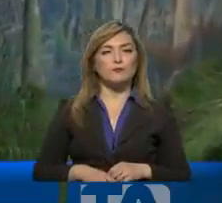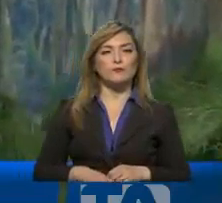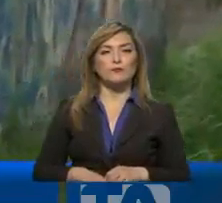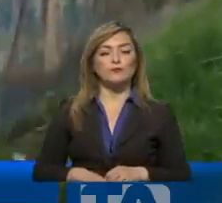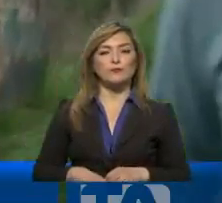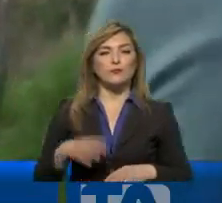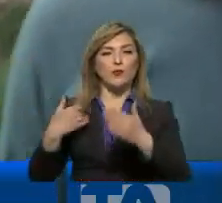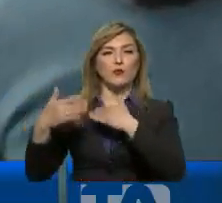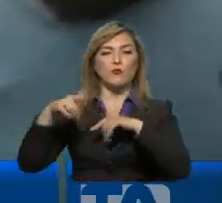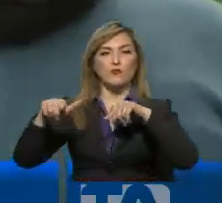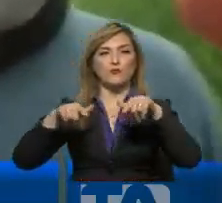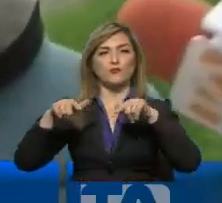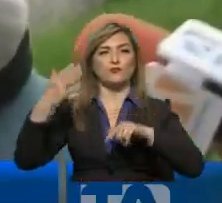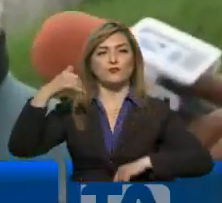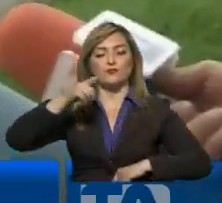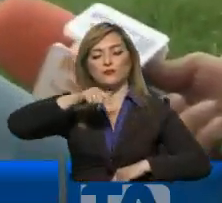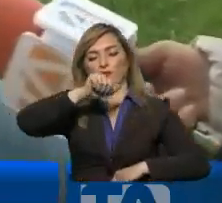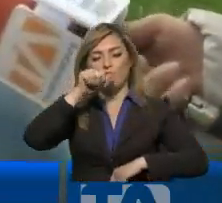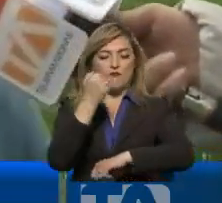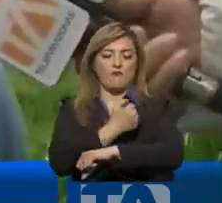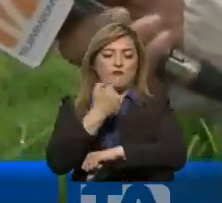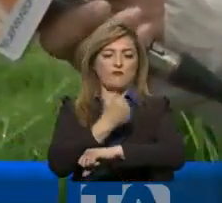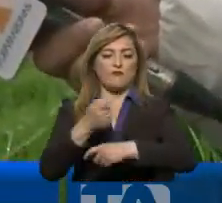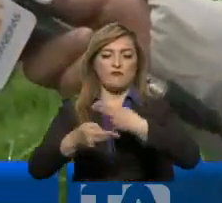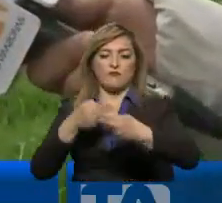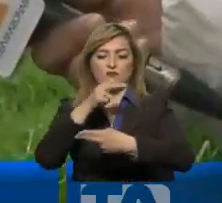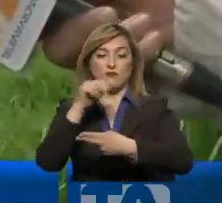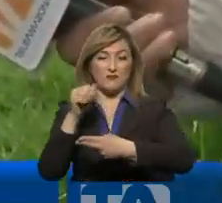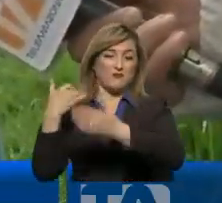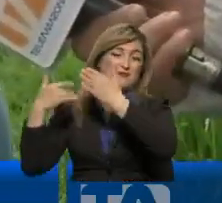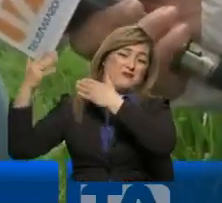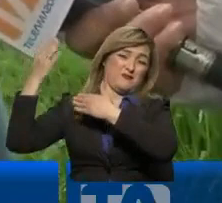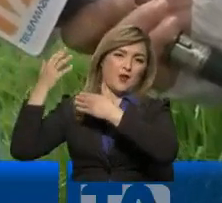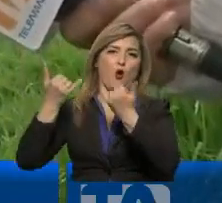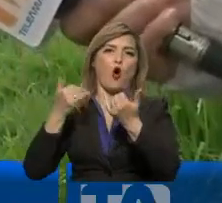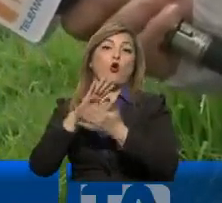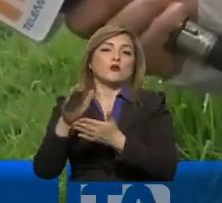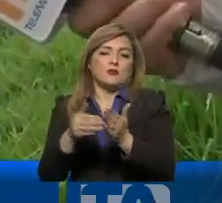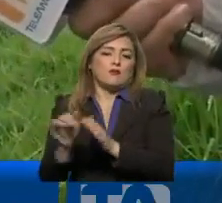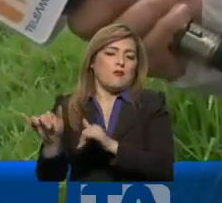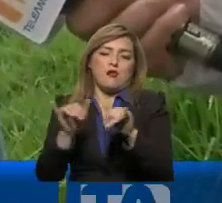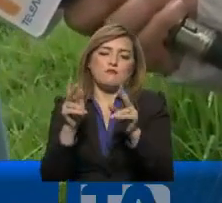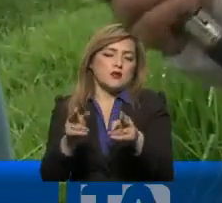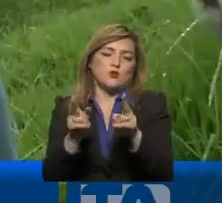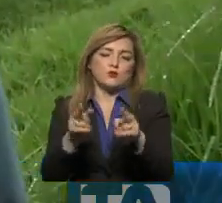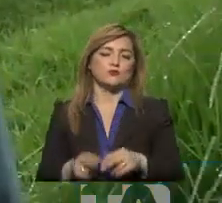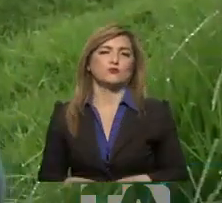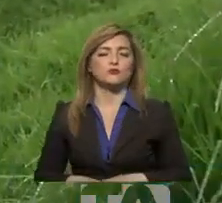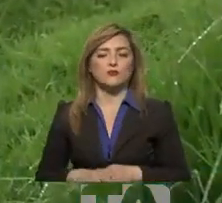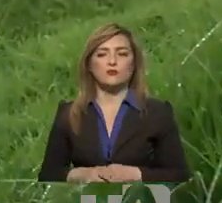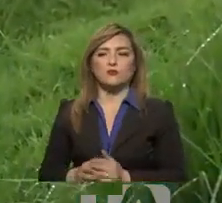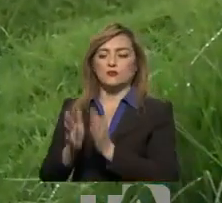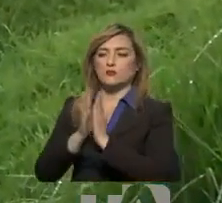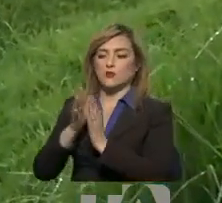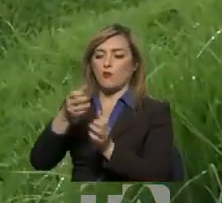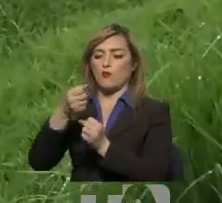que anteriormente fue un foco de consumo y expendio de drogas, hoy lamentablemente nuevamente se está convirtiendo en eso. Piden que se abran